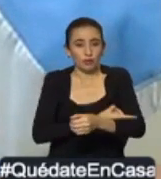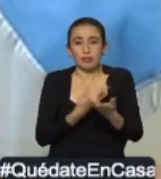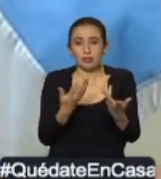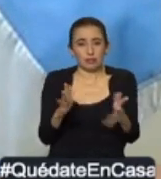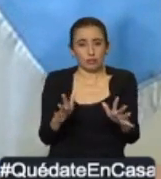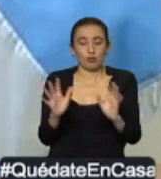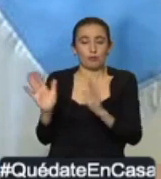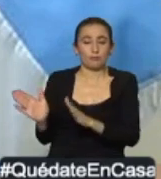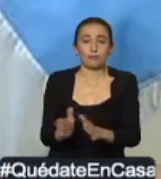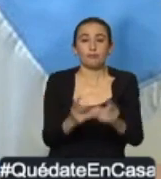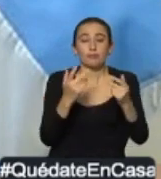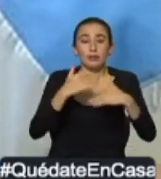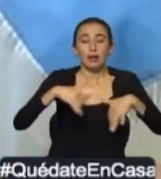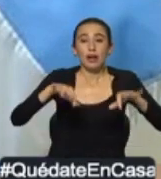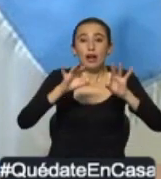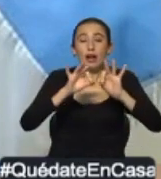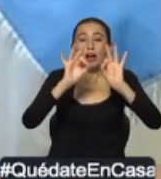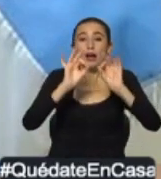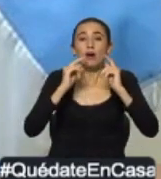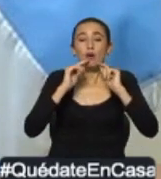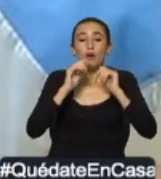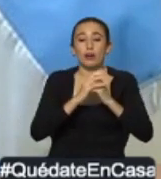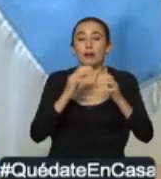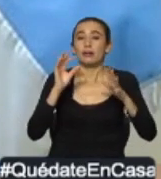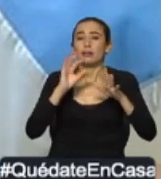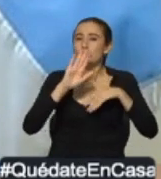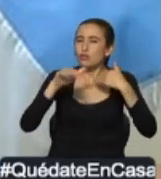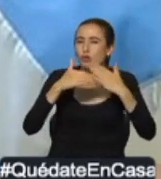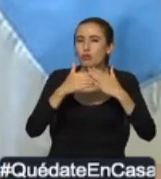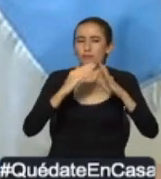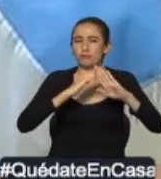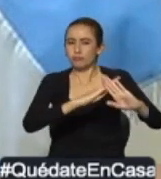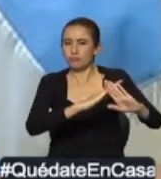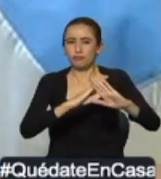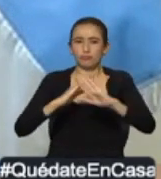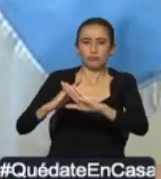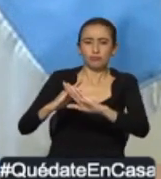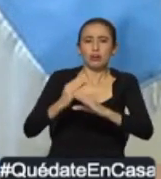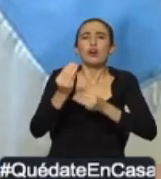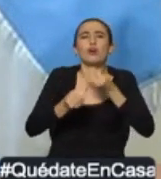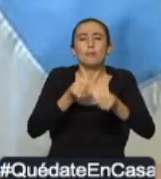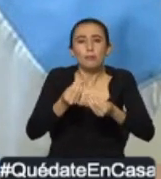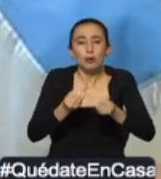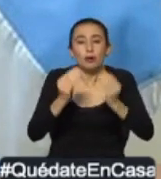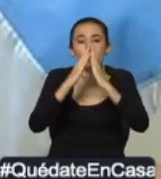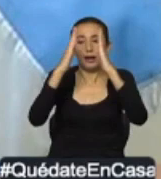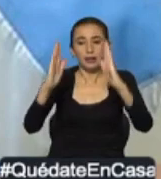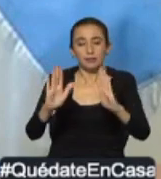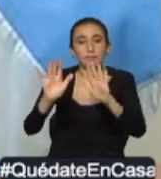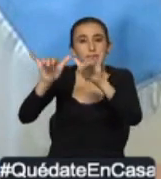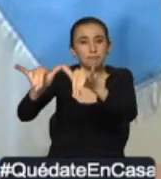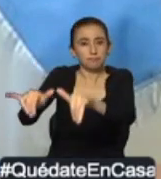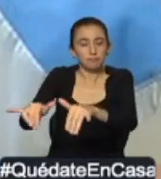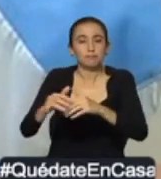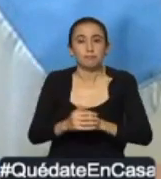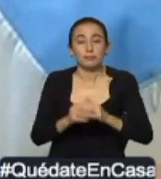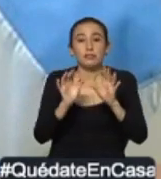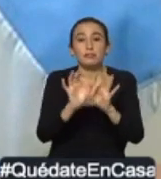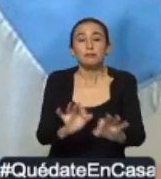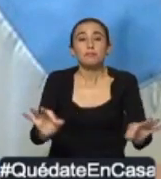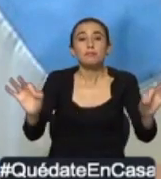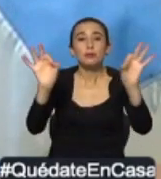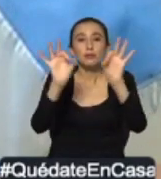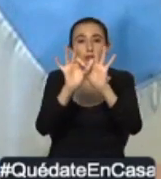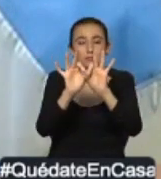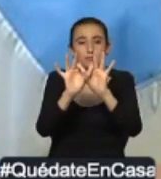actúa como debe mantenerse el aislamiento social para evitar la propagación del cob y 19 lo fundamental